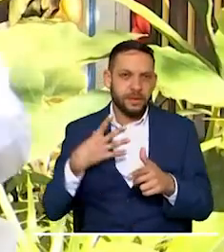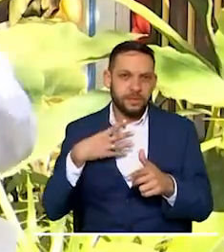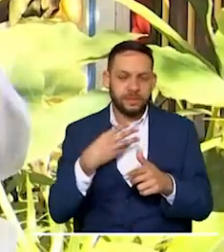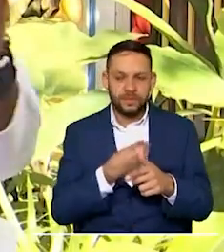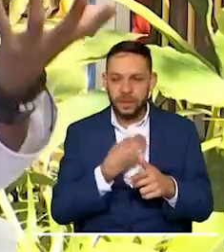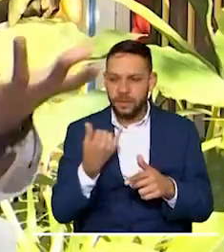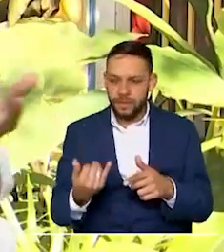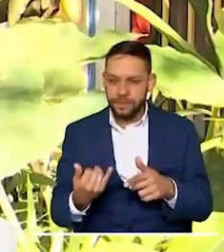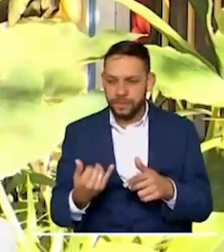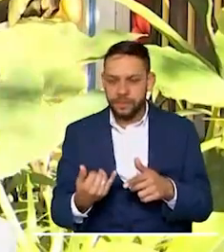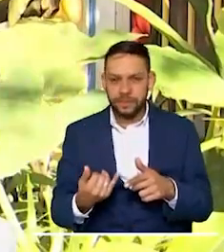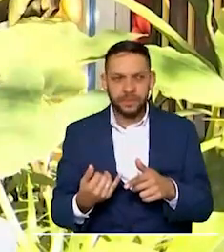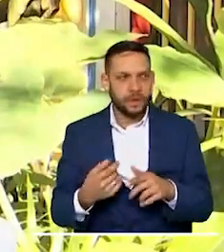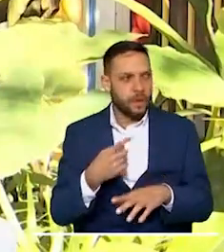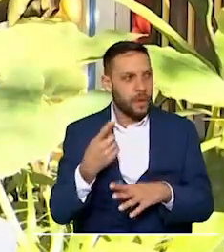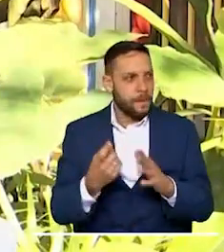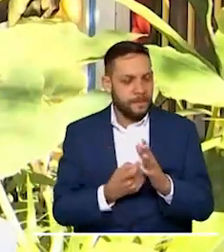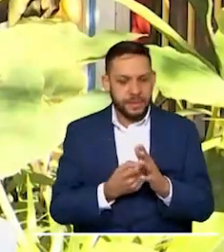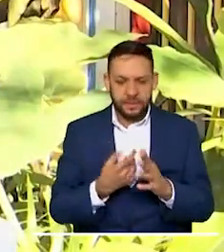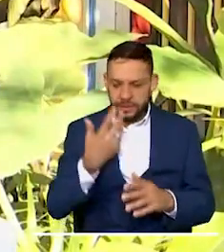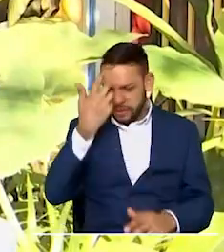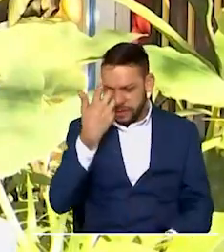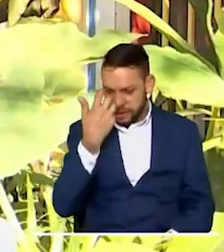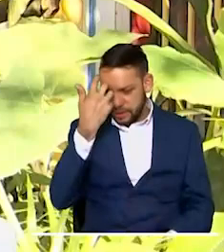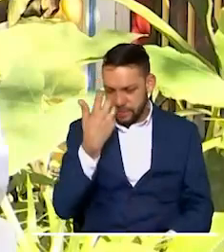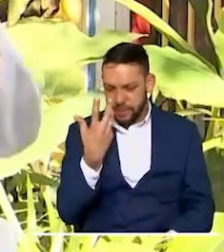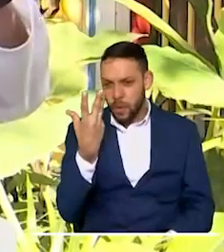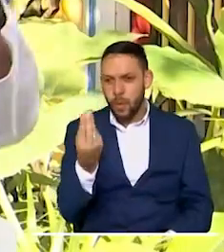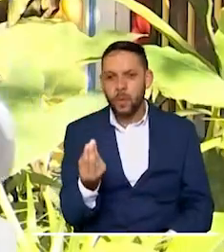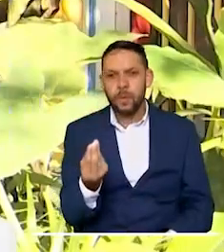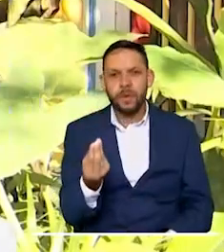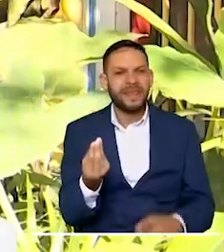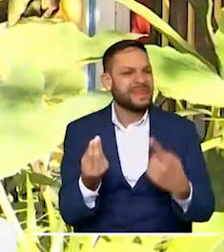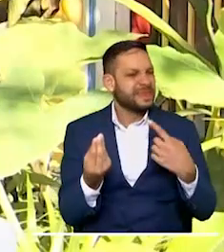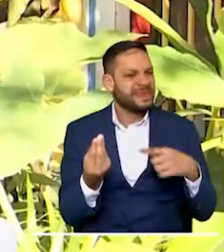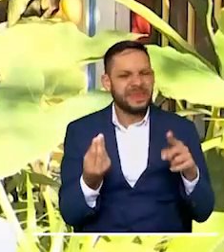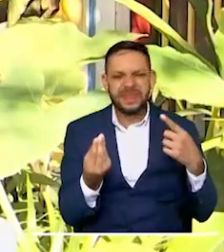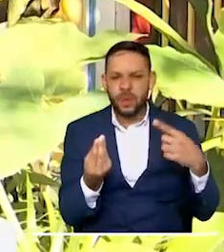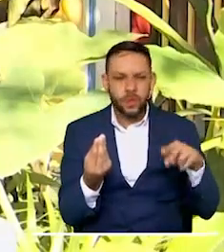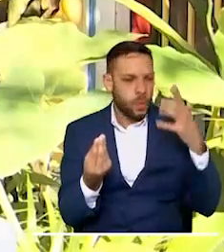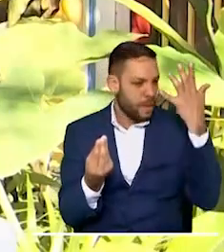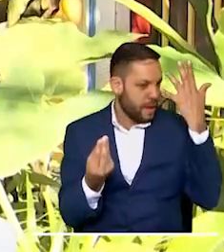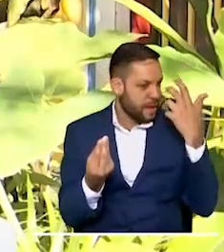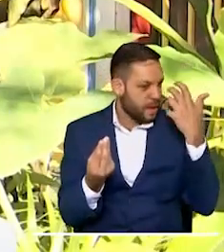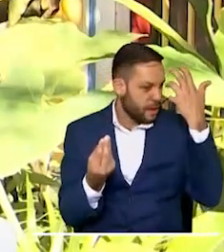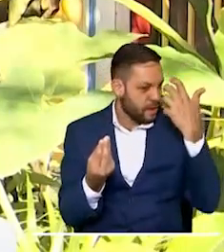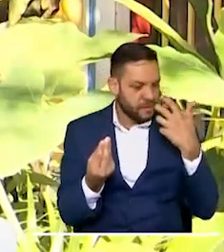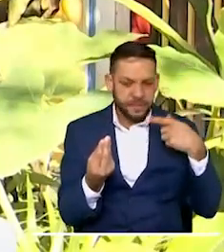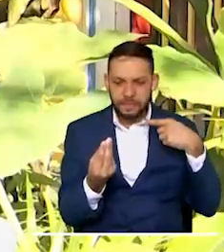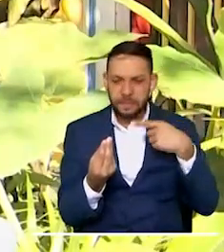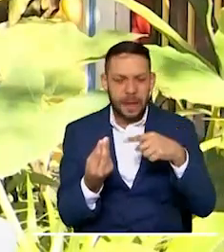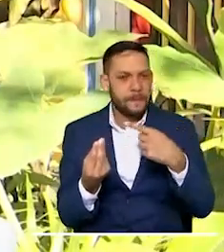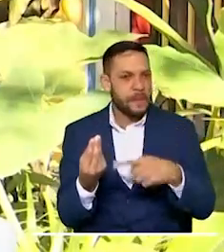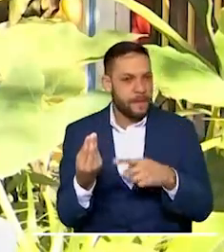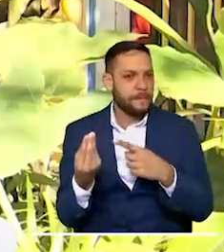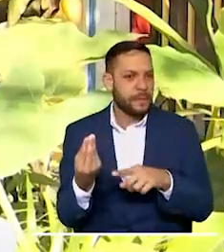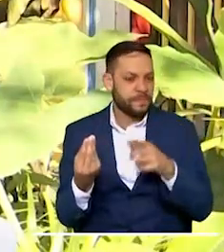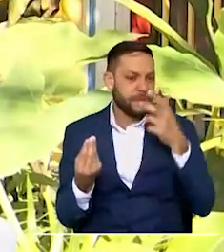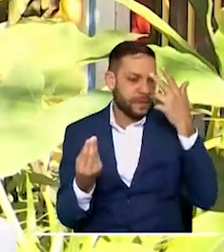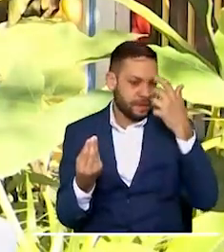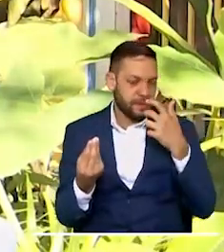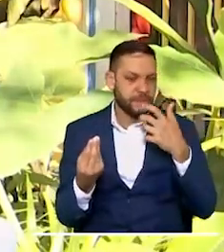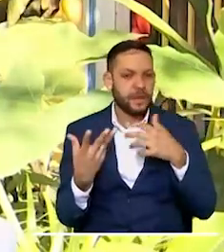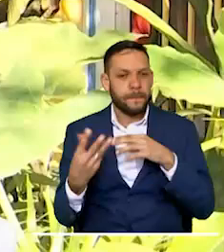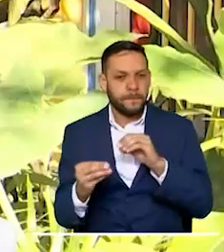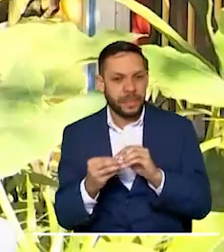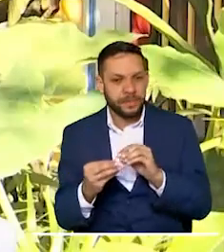diseñado un paquete de laboratorios que busca tener lo básico, que busca tener lo mínimo que uno debería ver para ver el